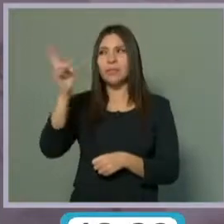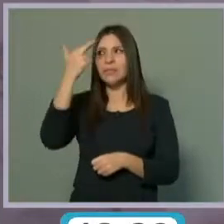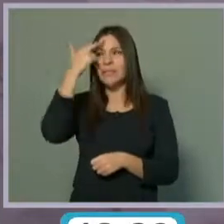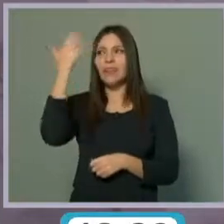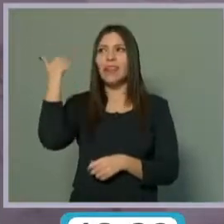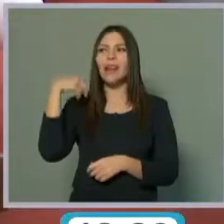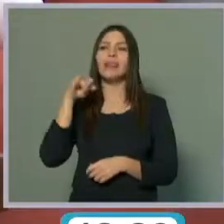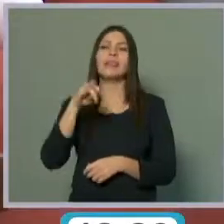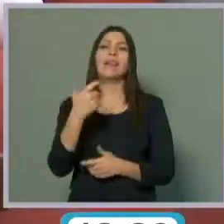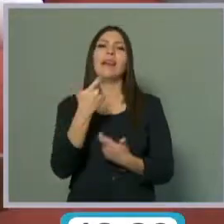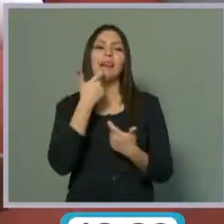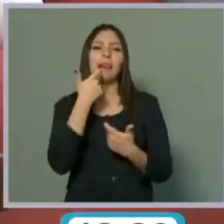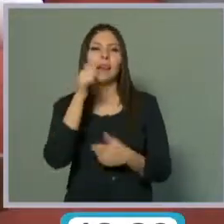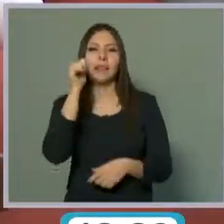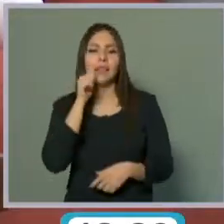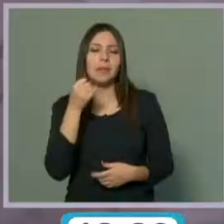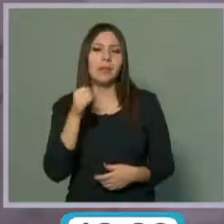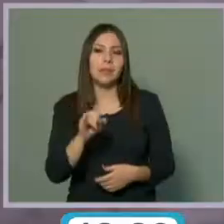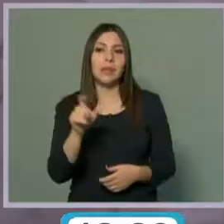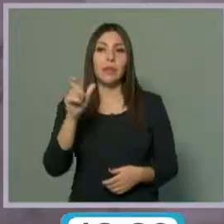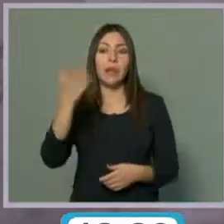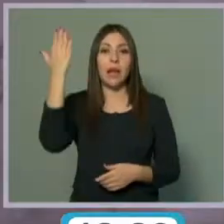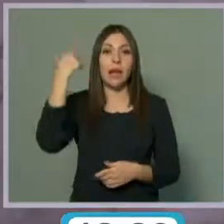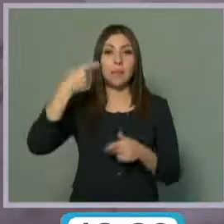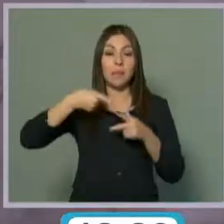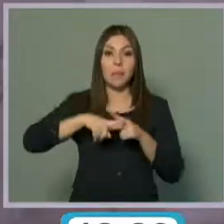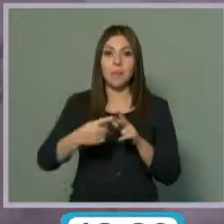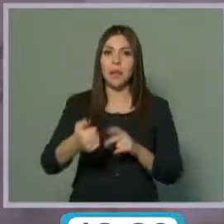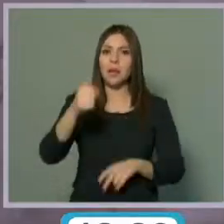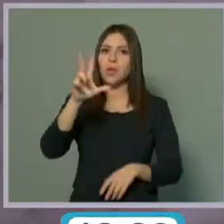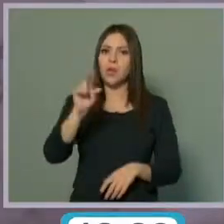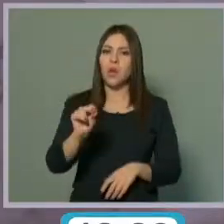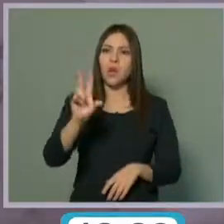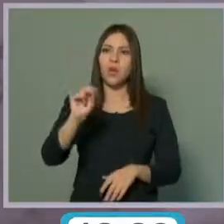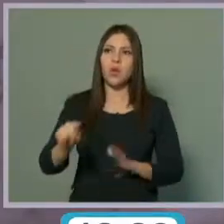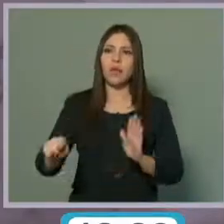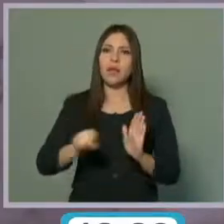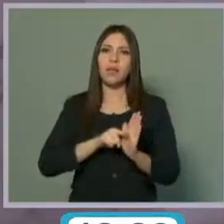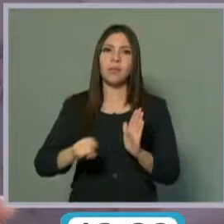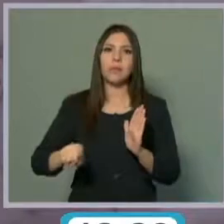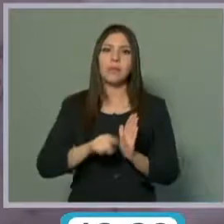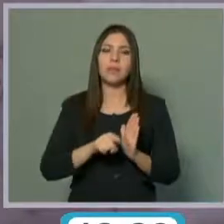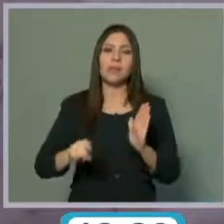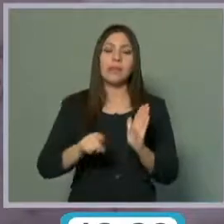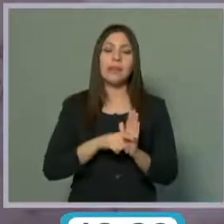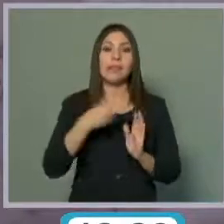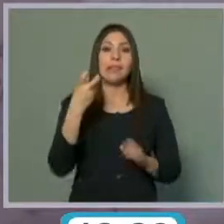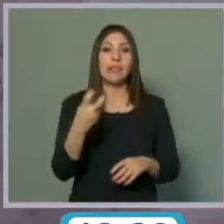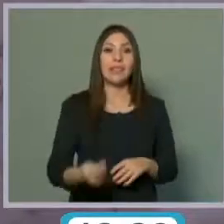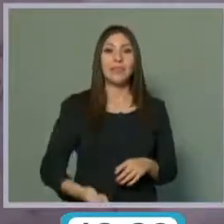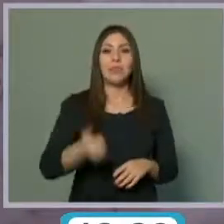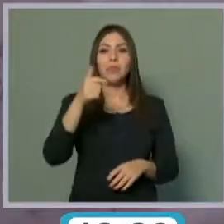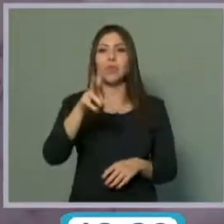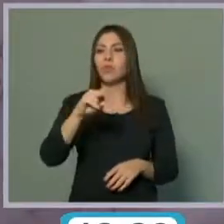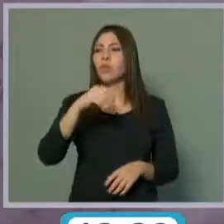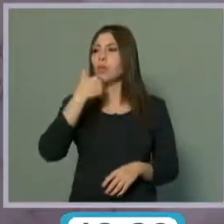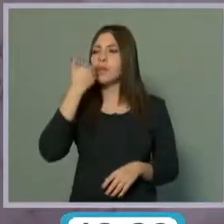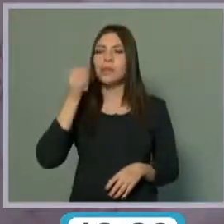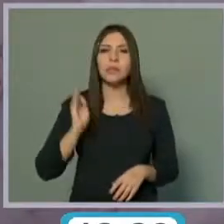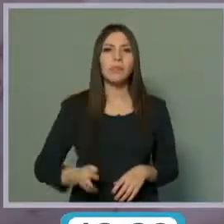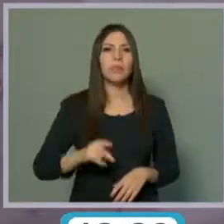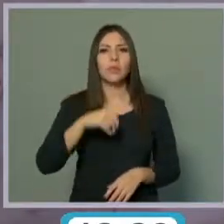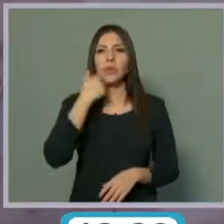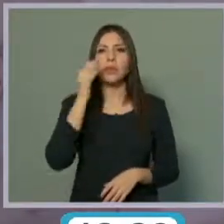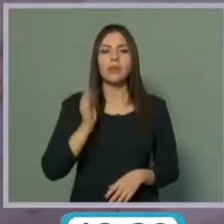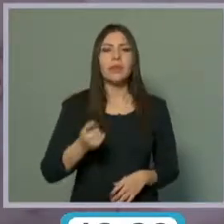es de, sí. Exacto, pero inicia con la negación. La negación es la primera etapa y es cuando no quieres aceptar nada de